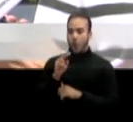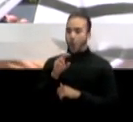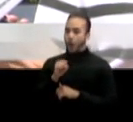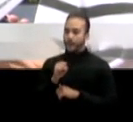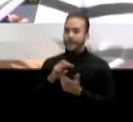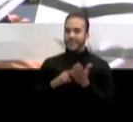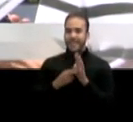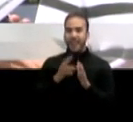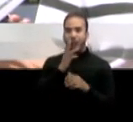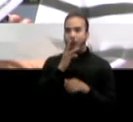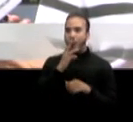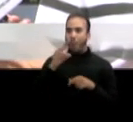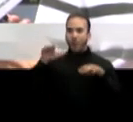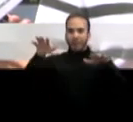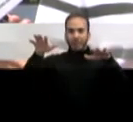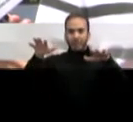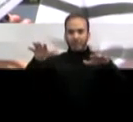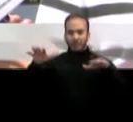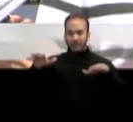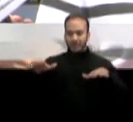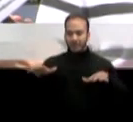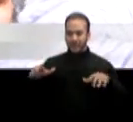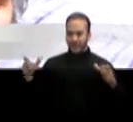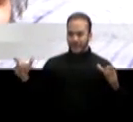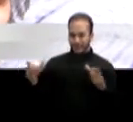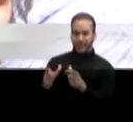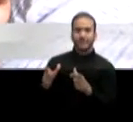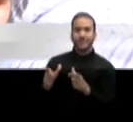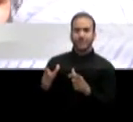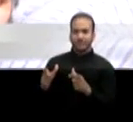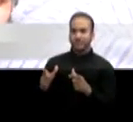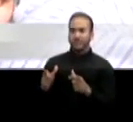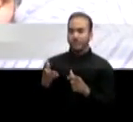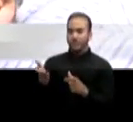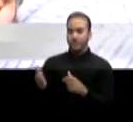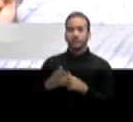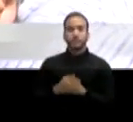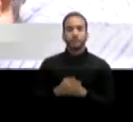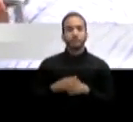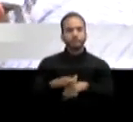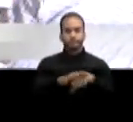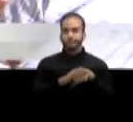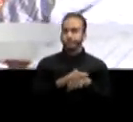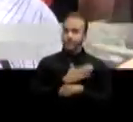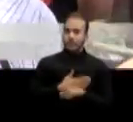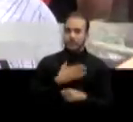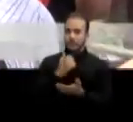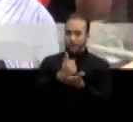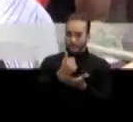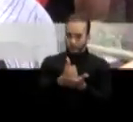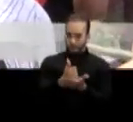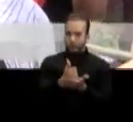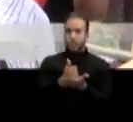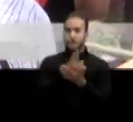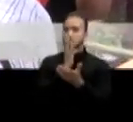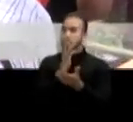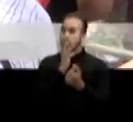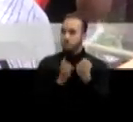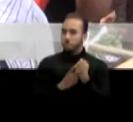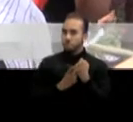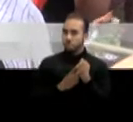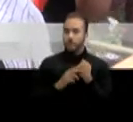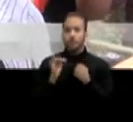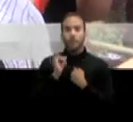minando el almacenaje, la cantidad de agua que tenemos disponible allí. Lázaro pide a la ciudadanía que colaboren a conservar el agua, pero el llamado se extiende al